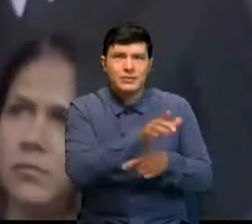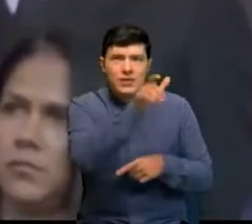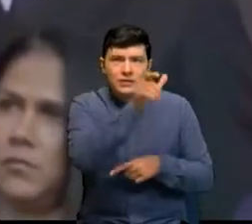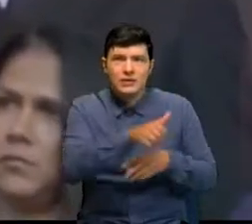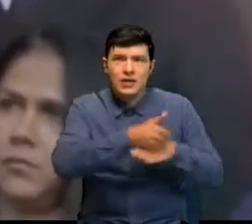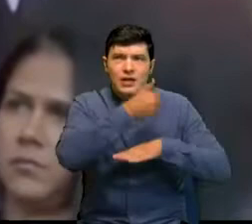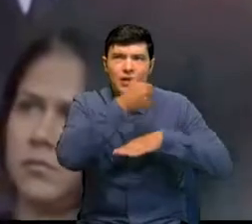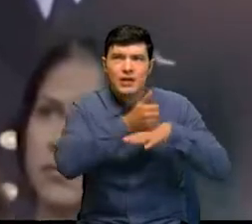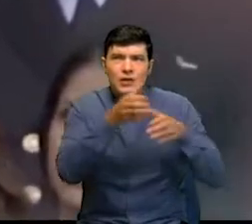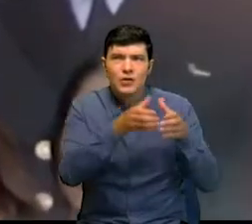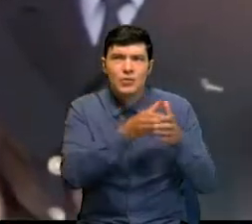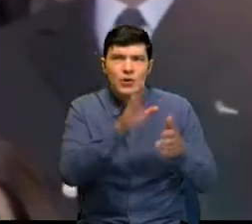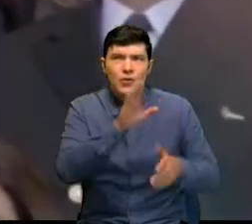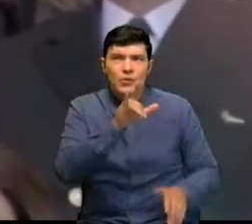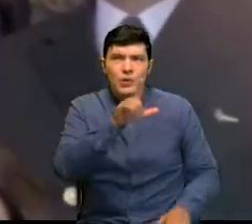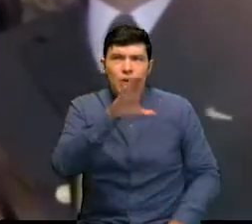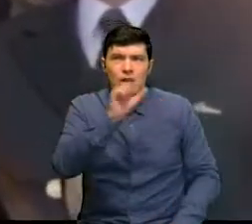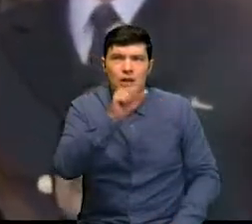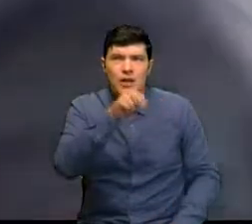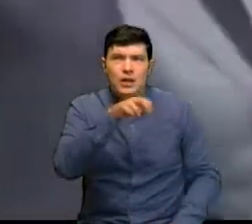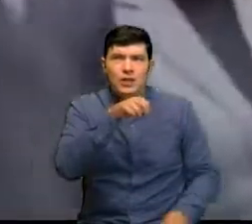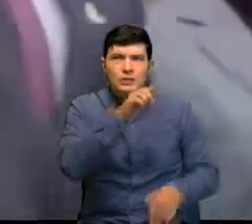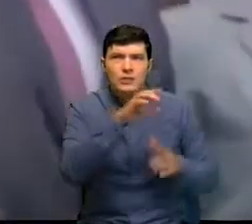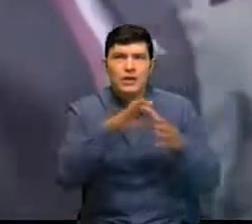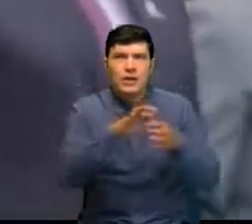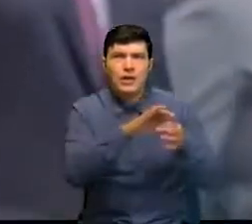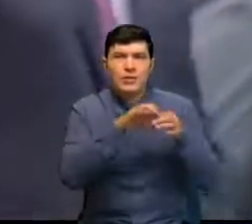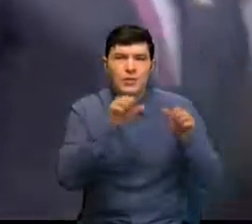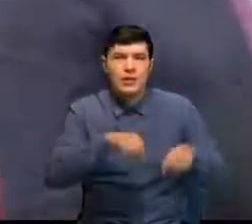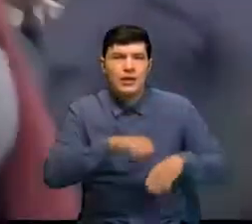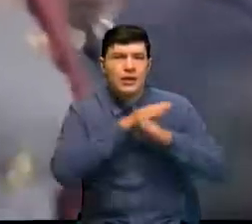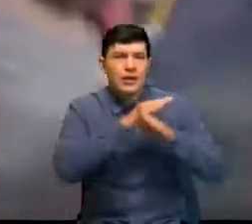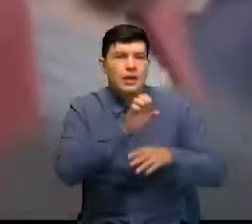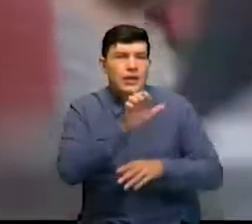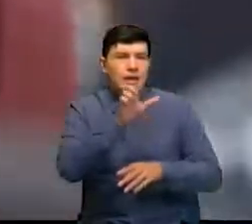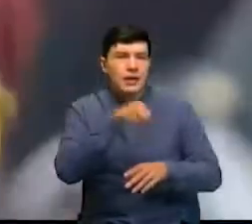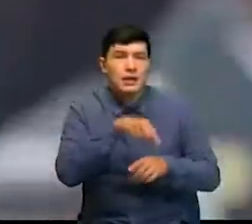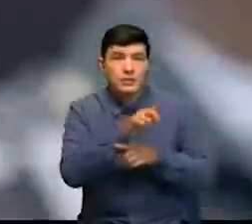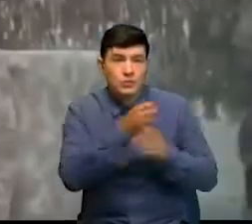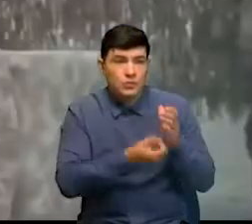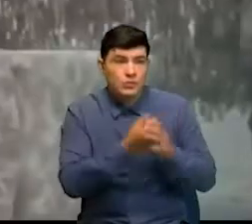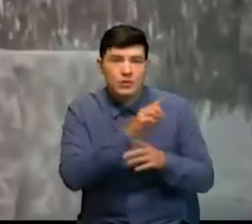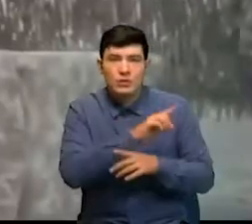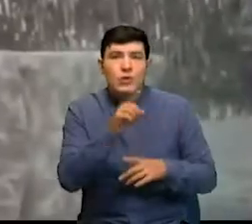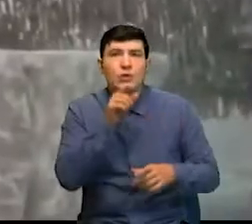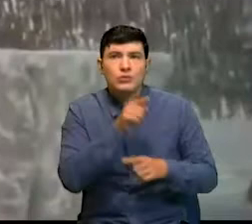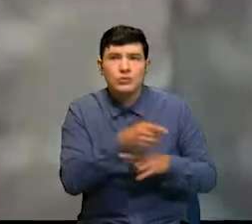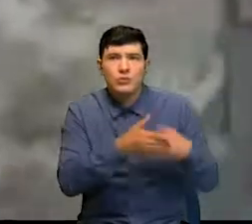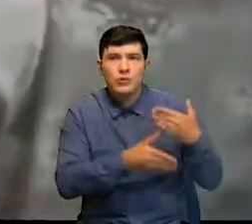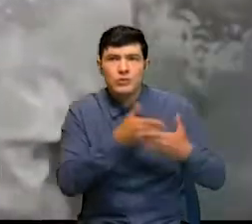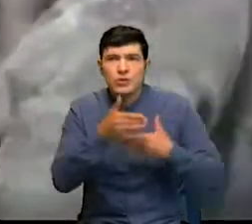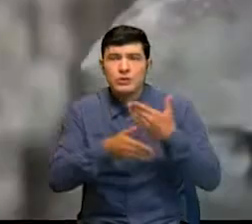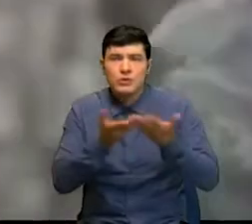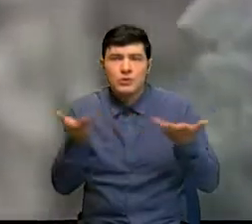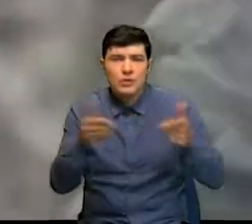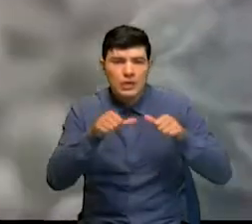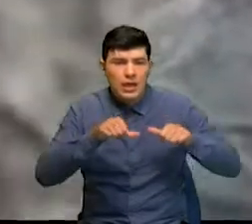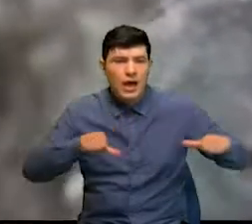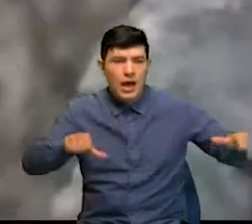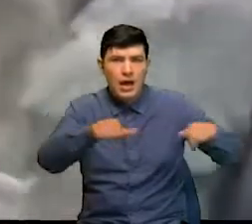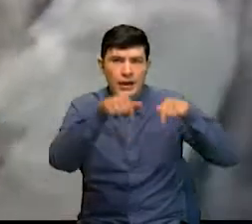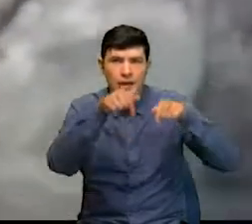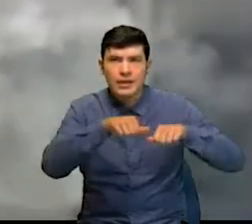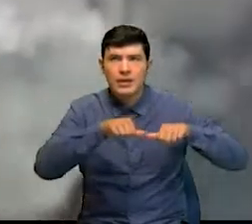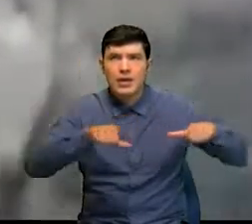fuerza de tarea vulcano de una alianza para combatir el l n 99 esto ya se estaría dando en zonas hasta el área